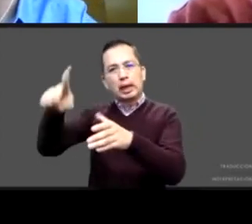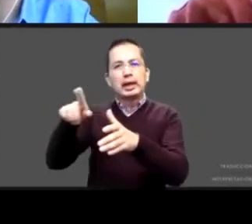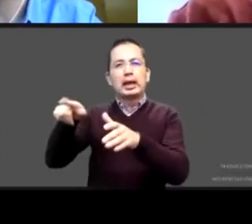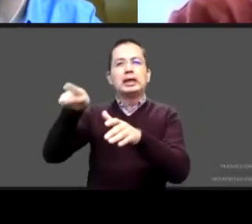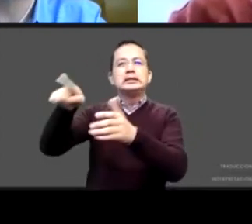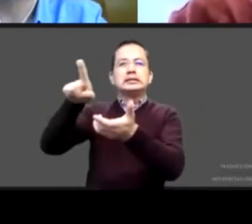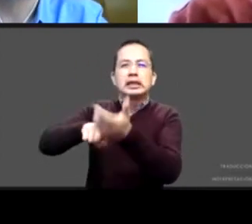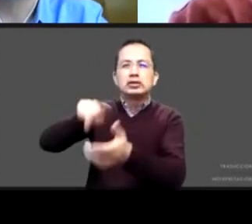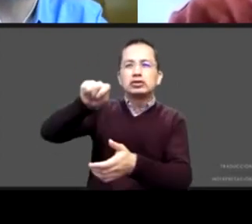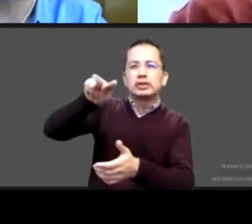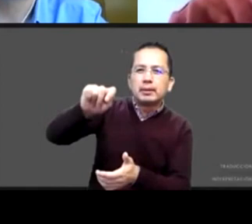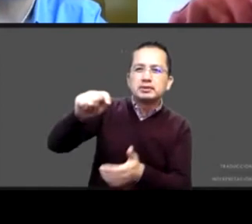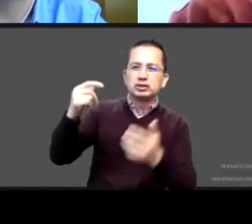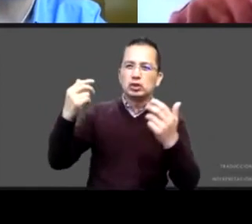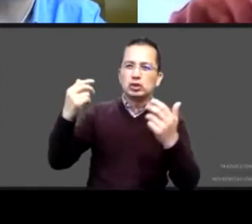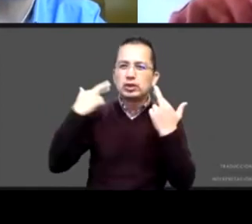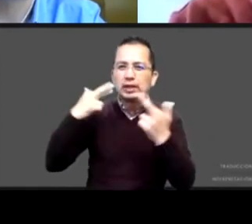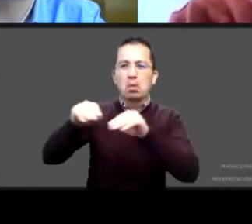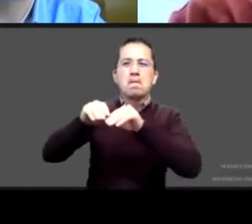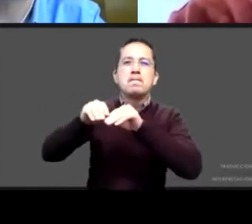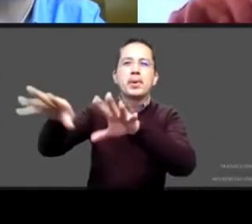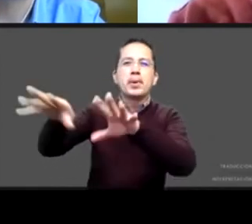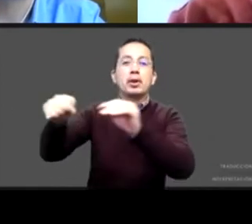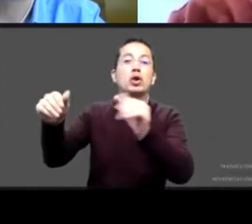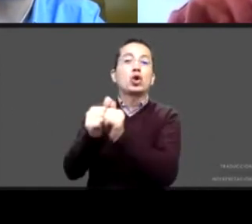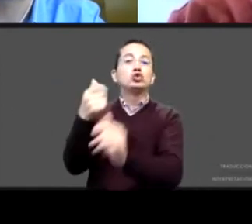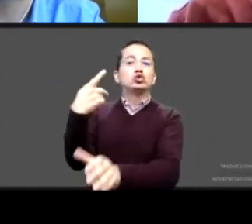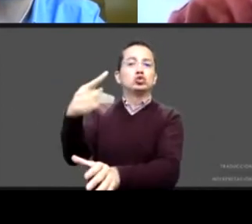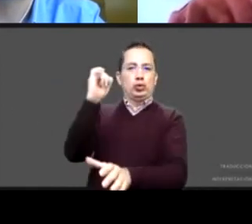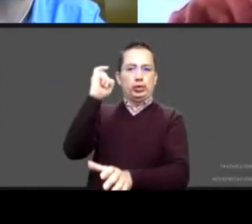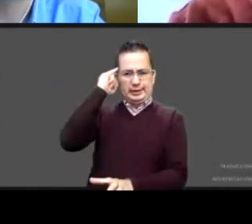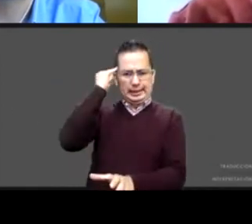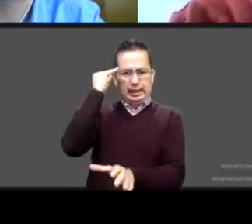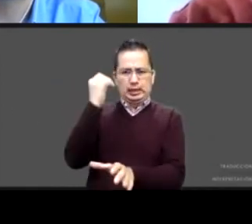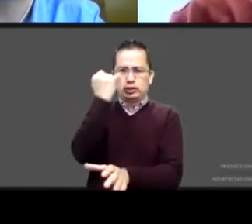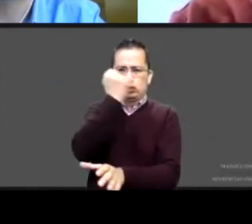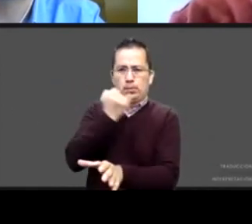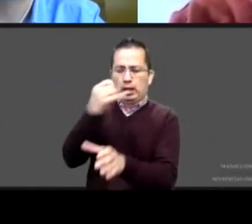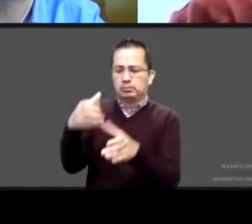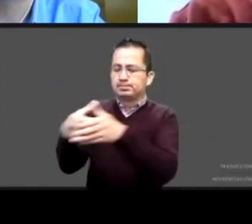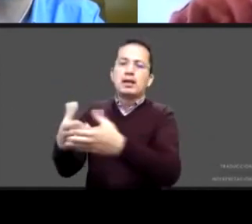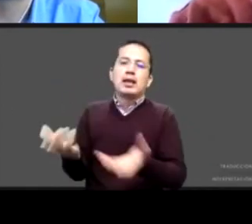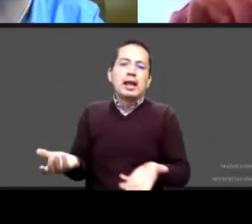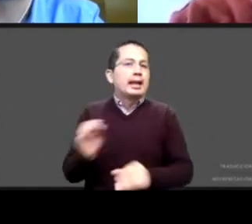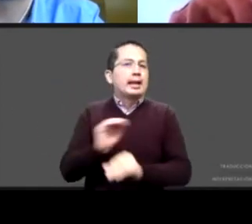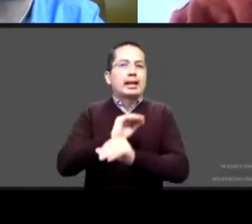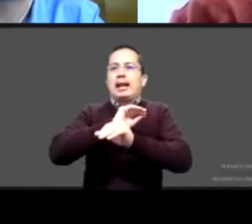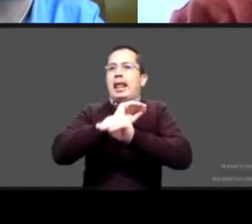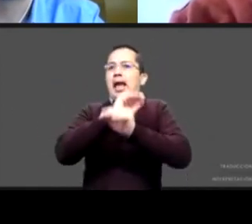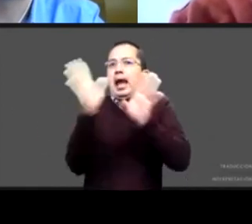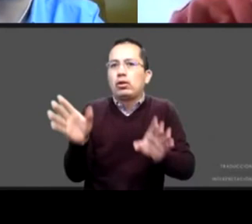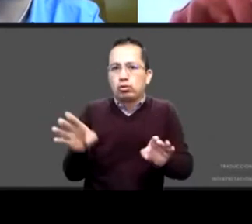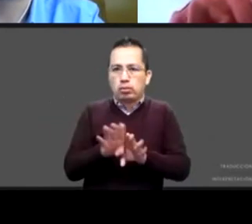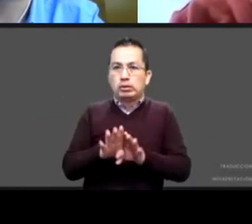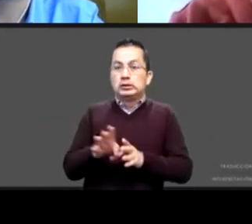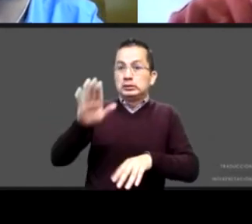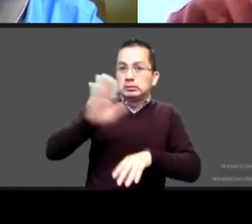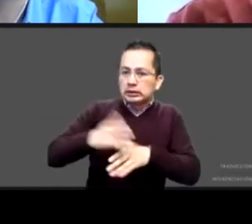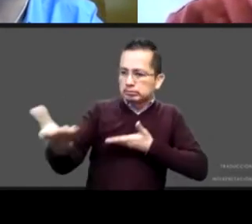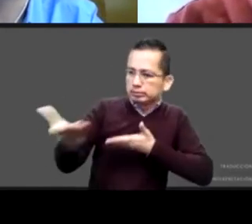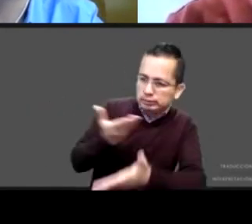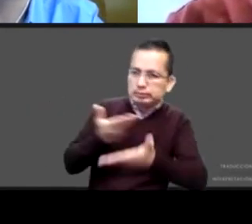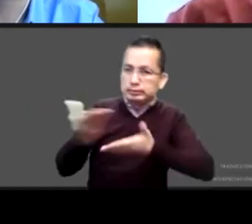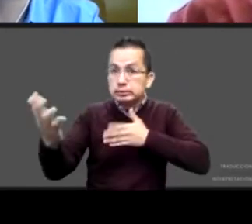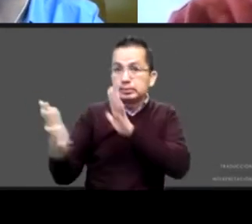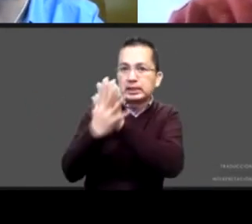ser menor esta interacción que podemos tener de niños, niñas y adolescentes de escucharlos, pero sí de cómo tratar de hacerles llegar mensajes